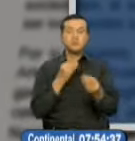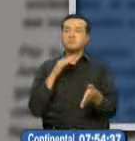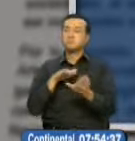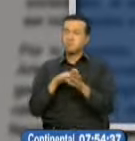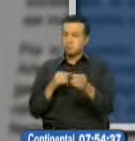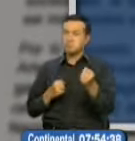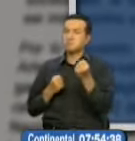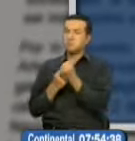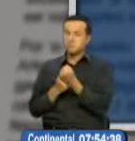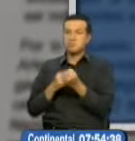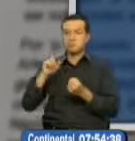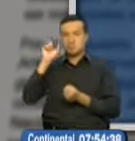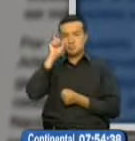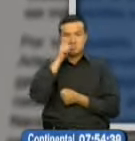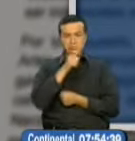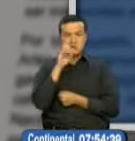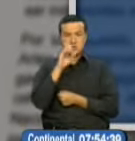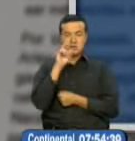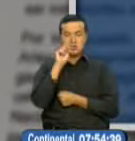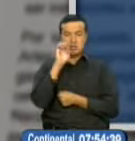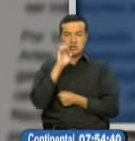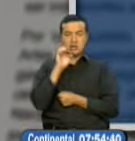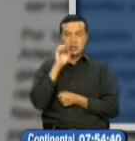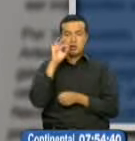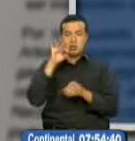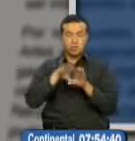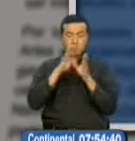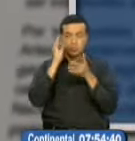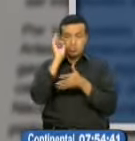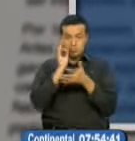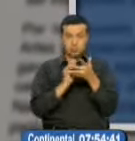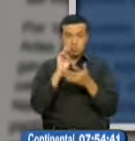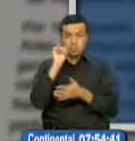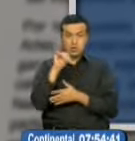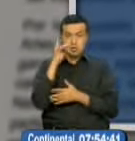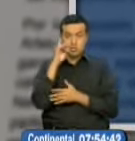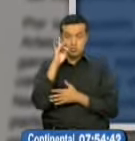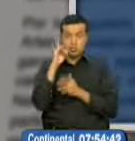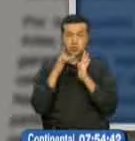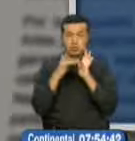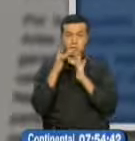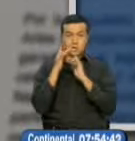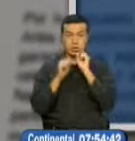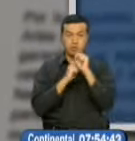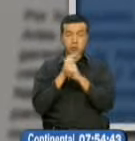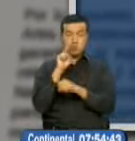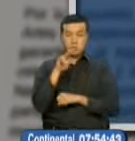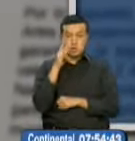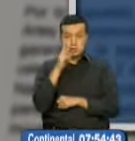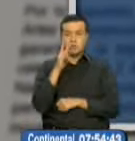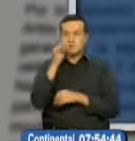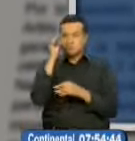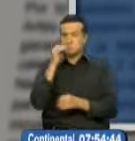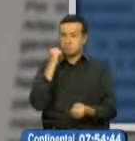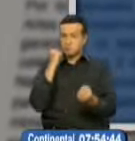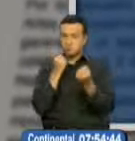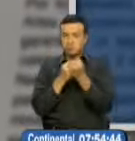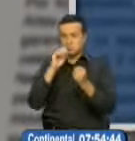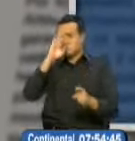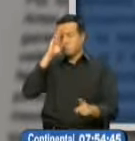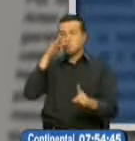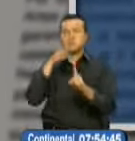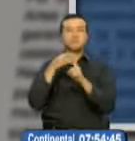la veeduría convocada por el Consejo Nacional Electoral para el martes 18 de abril del presente año, con la finalidad